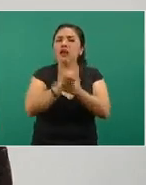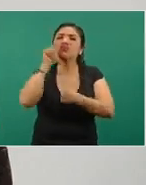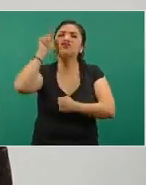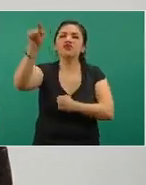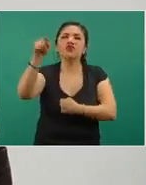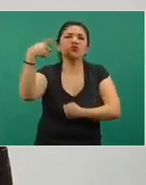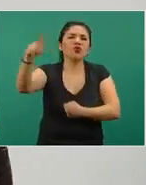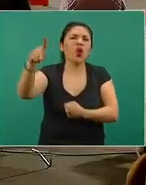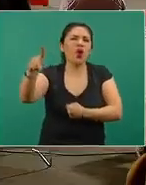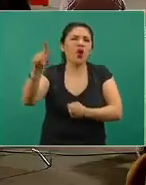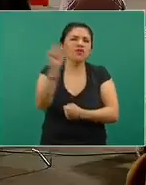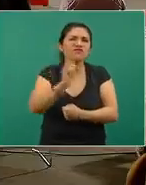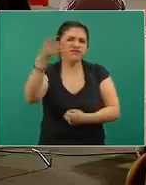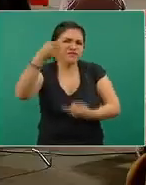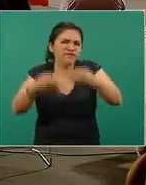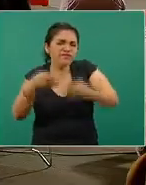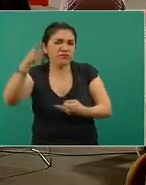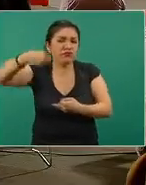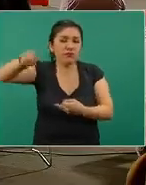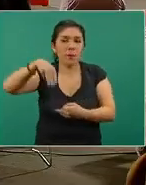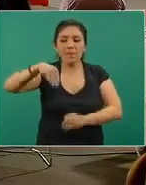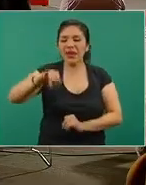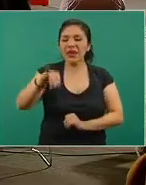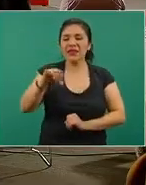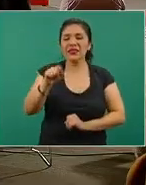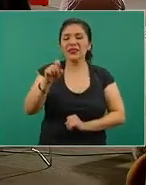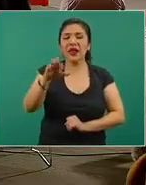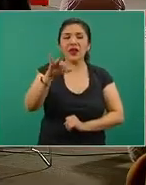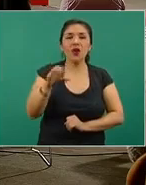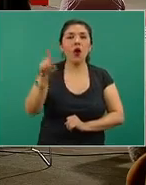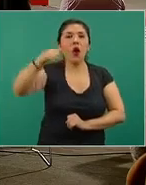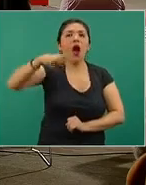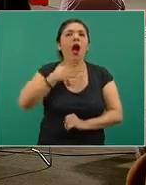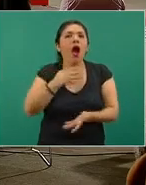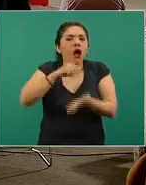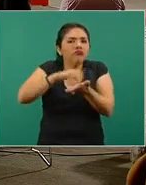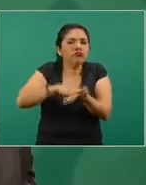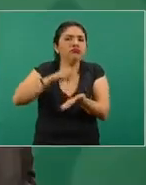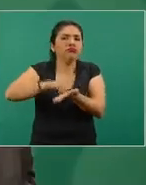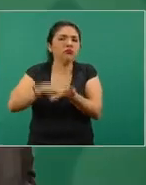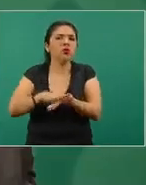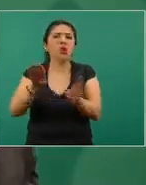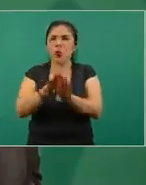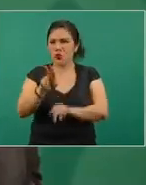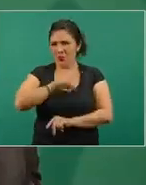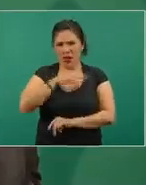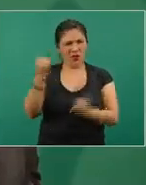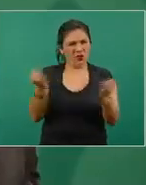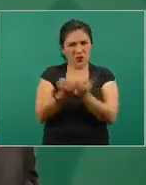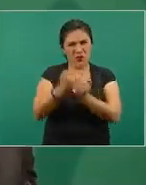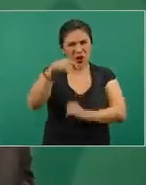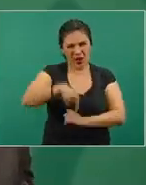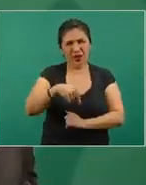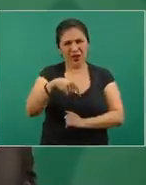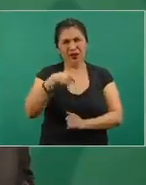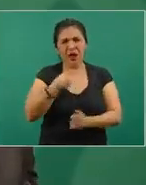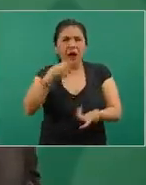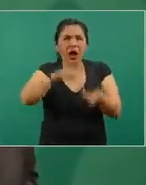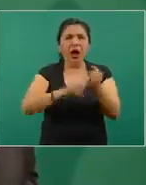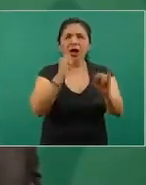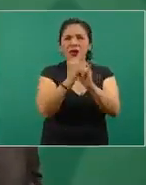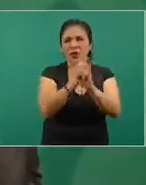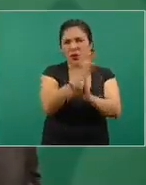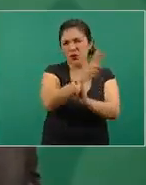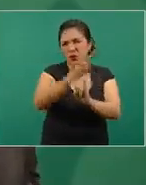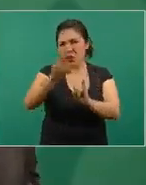ministerios, quienes también muchas veces tienen estos reportes, también como el nuestro, ¿no? que tenemos en la página, que está abierto